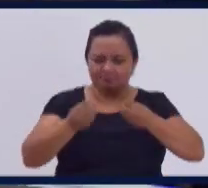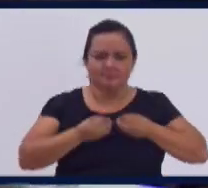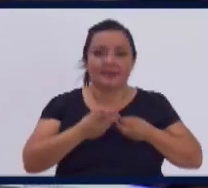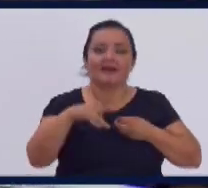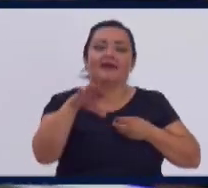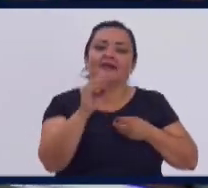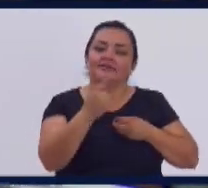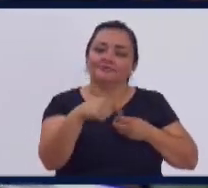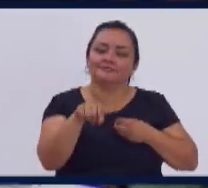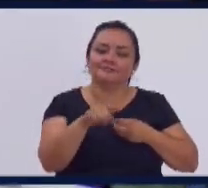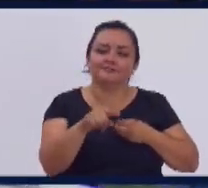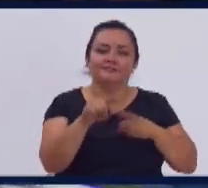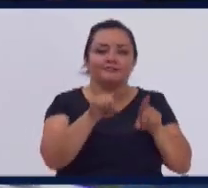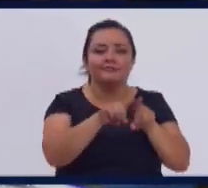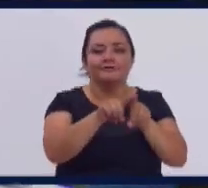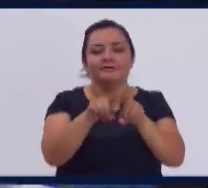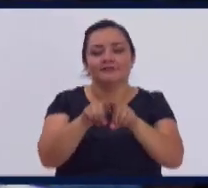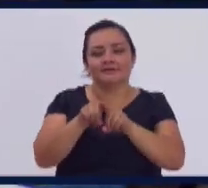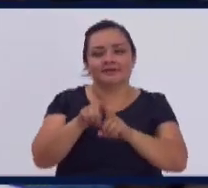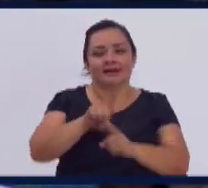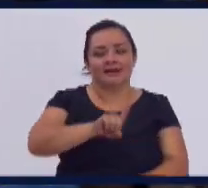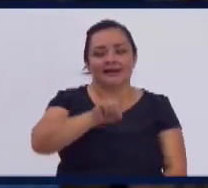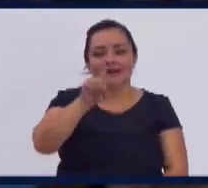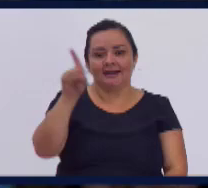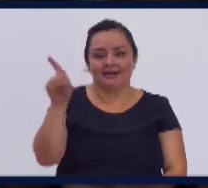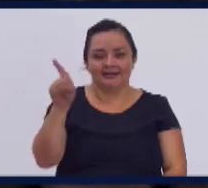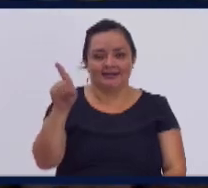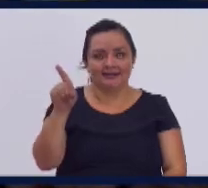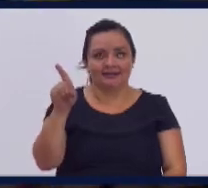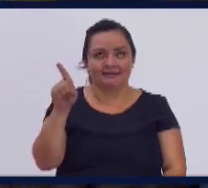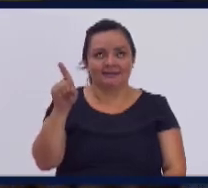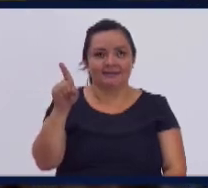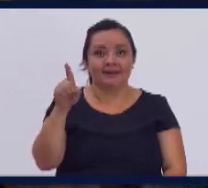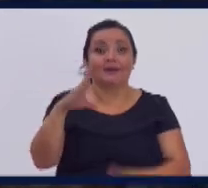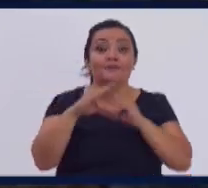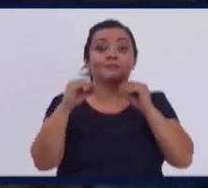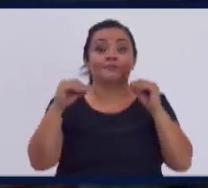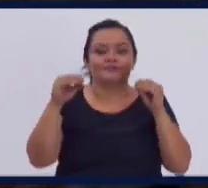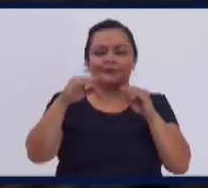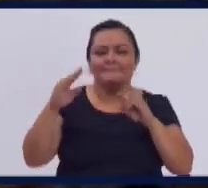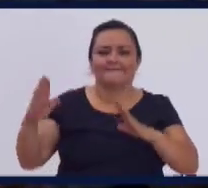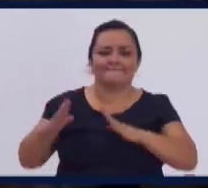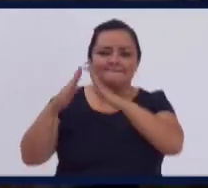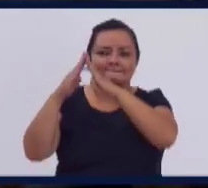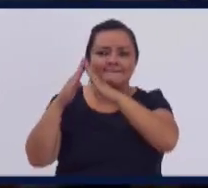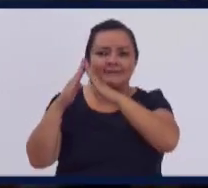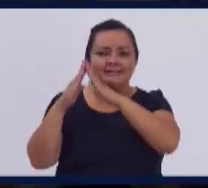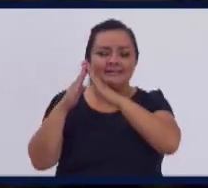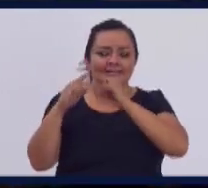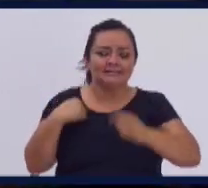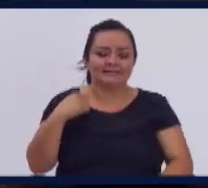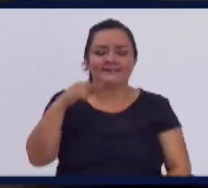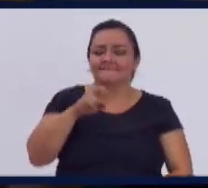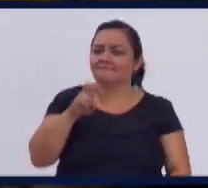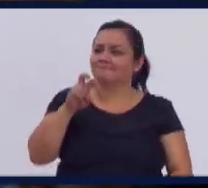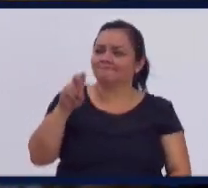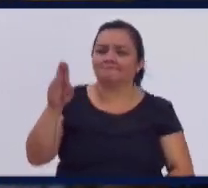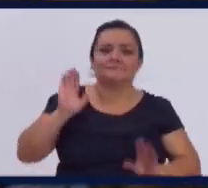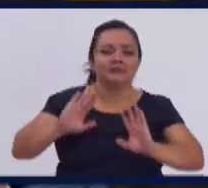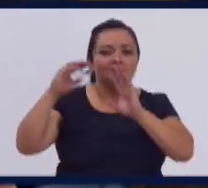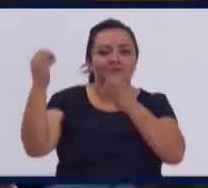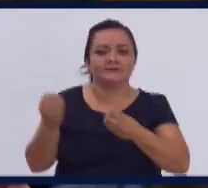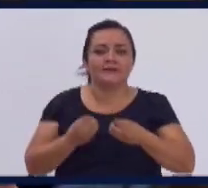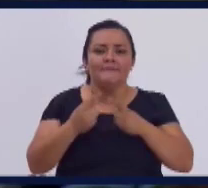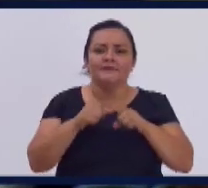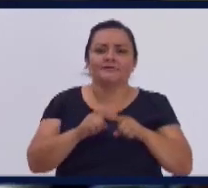muchos de los que reciben nuestros hermanos allá en el Cerro de las Pavas y otros que reciben en otras grandes catedrales, sin